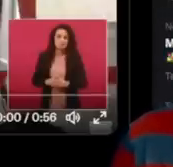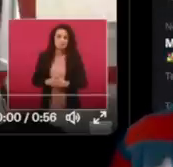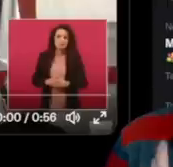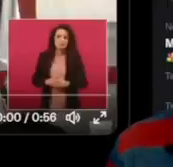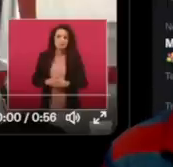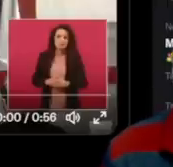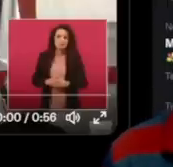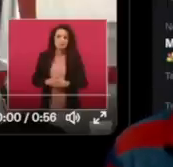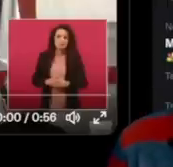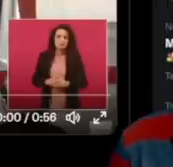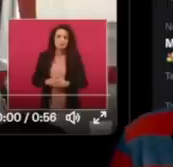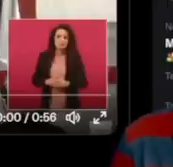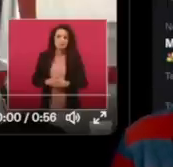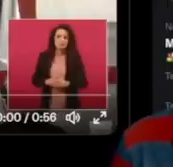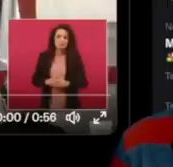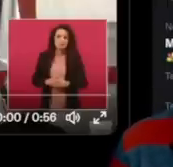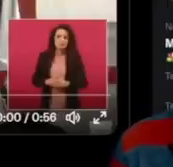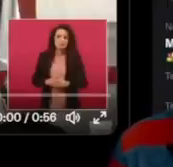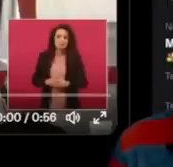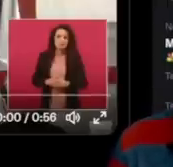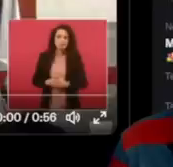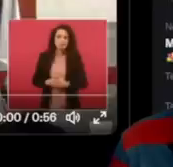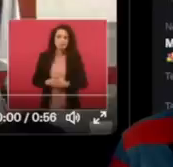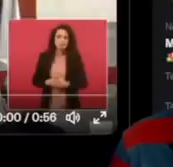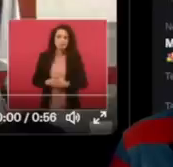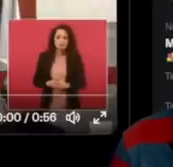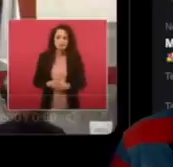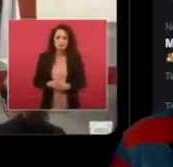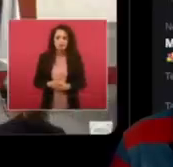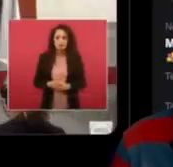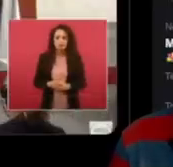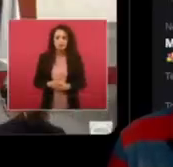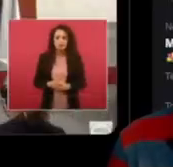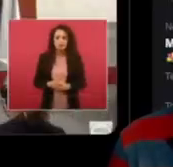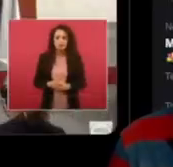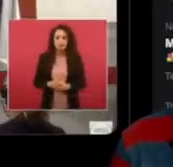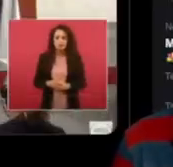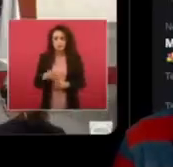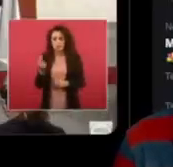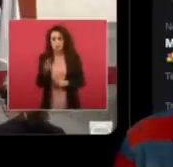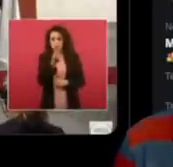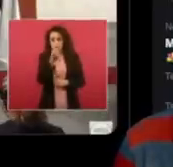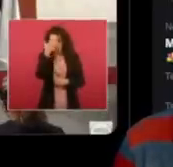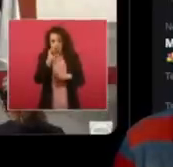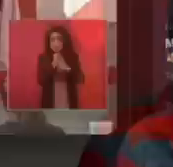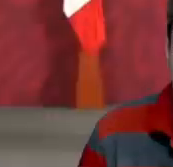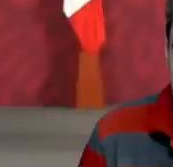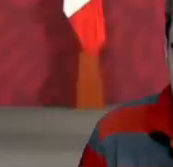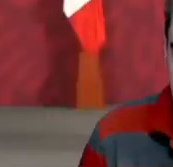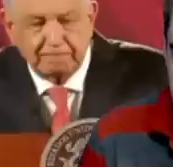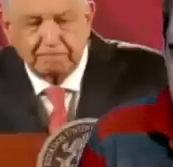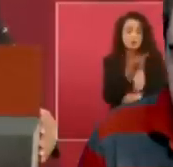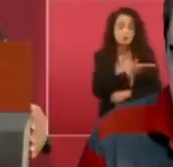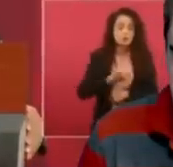Señala que hay denuncias ya por todo lo que tiene que ver con la compra de alimentos. Vamos escuchando un poco precisamente. La razón que tengo es que